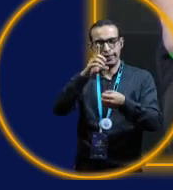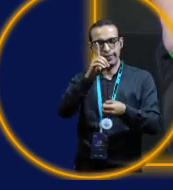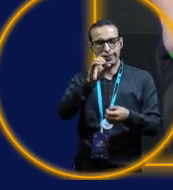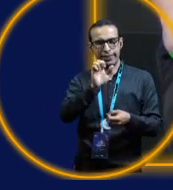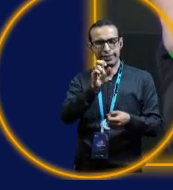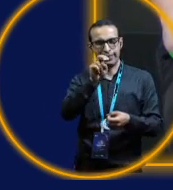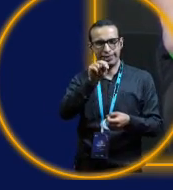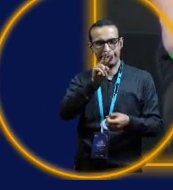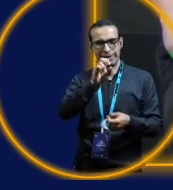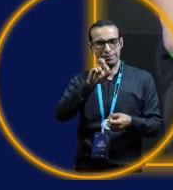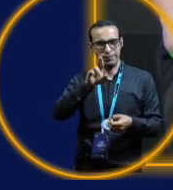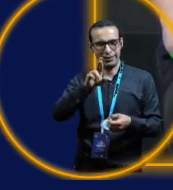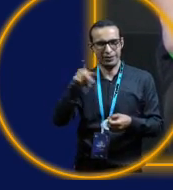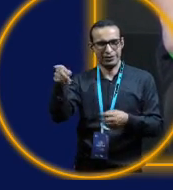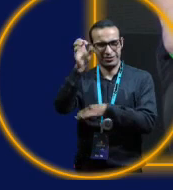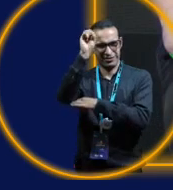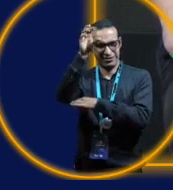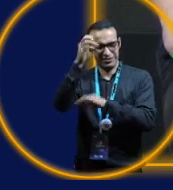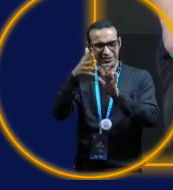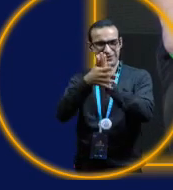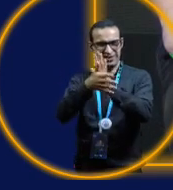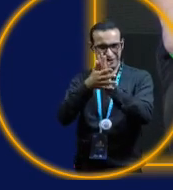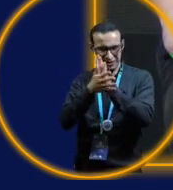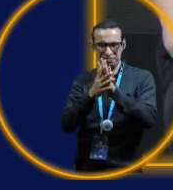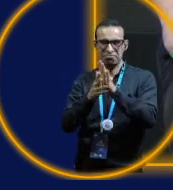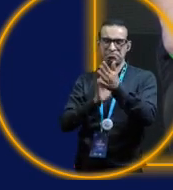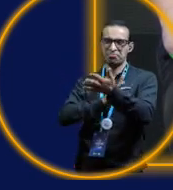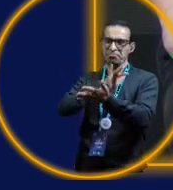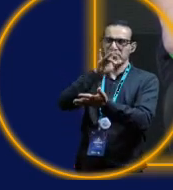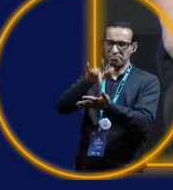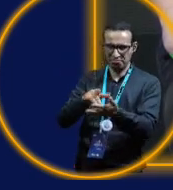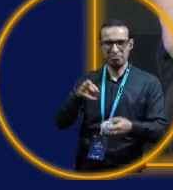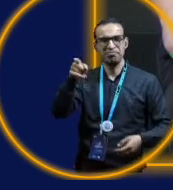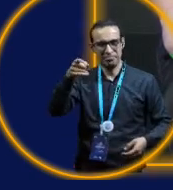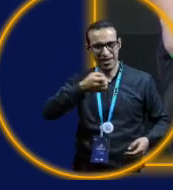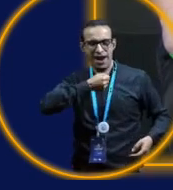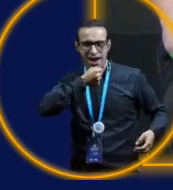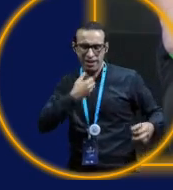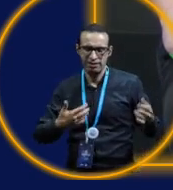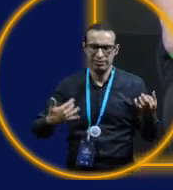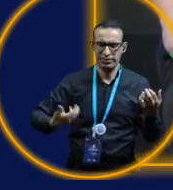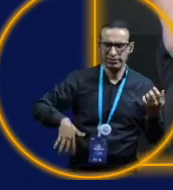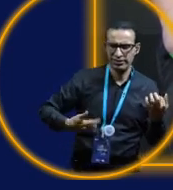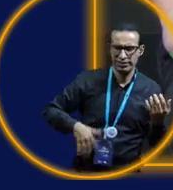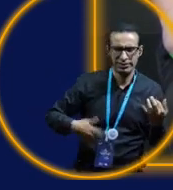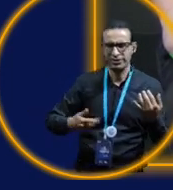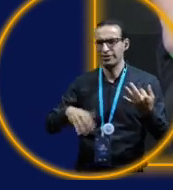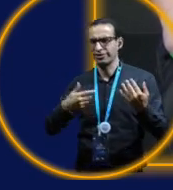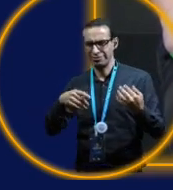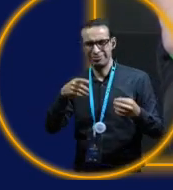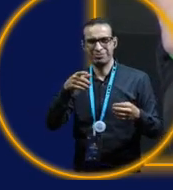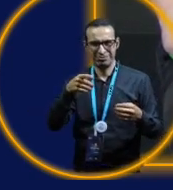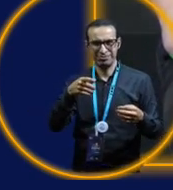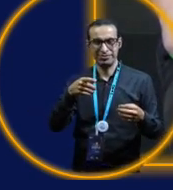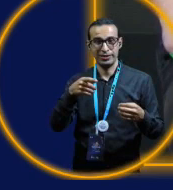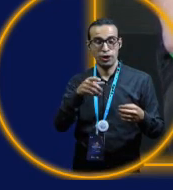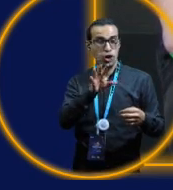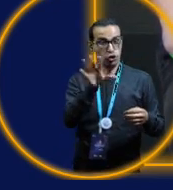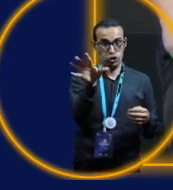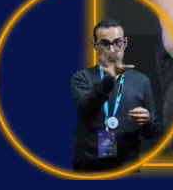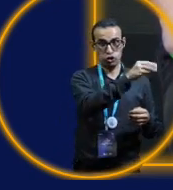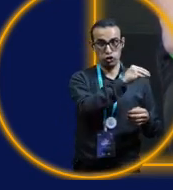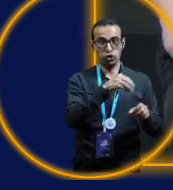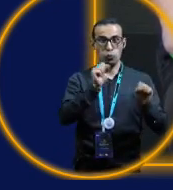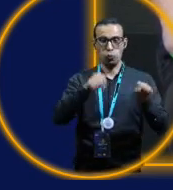tipo que estaba tocando con otra banda y ellos hicieron esta cosa en donde le dieron a todo el mundo como un control remoto donde